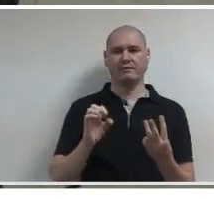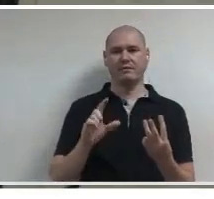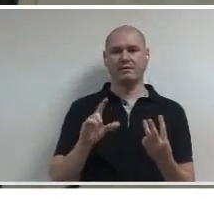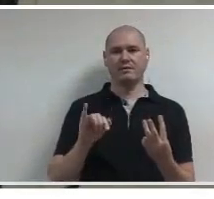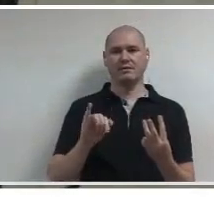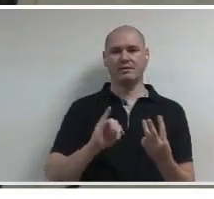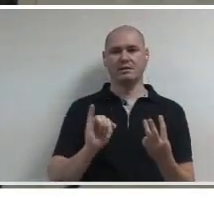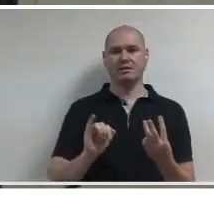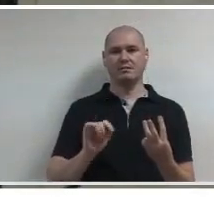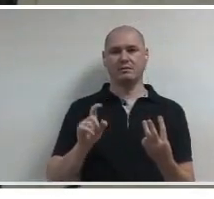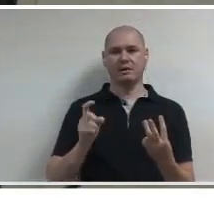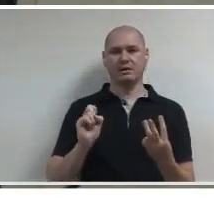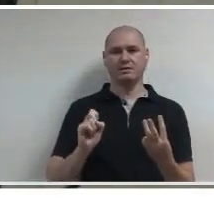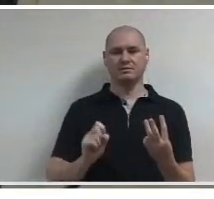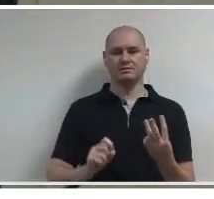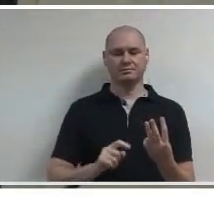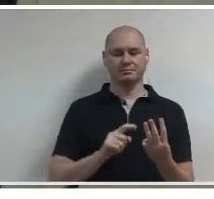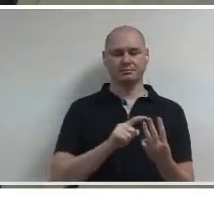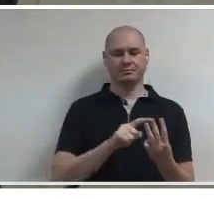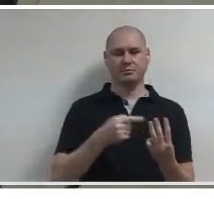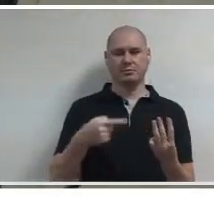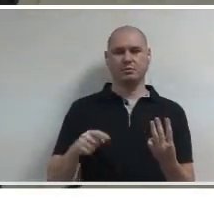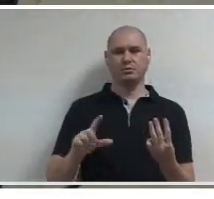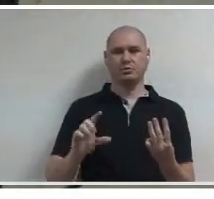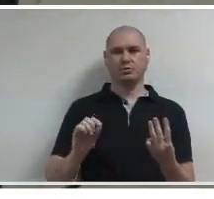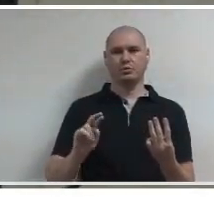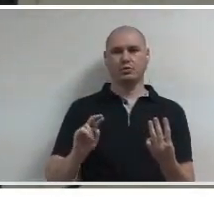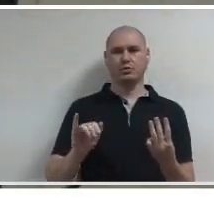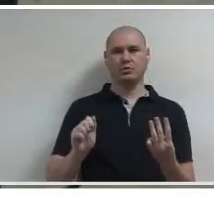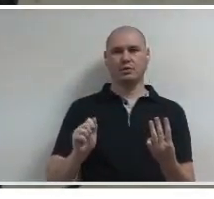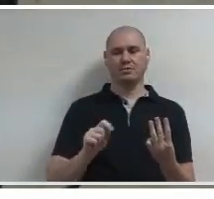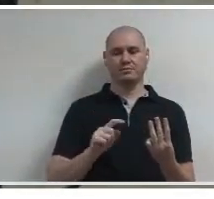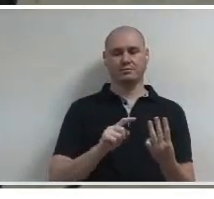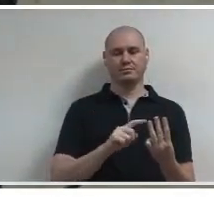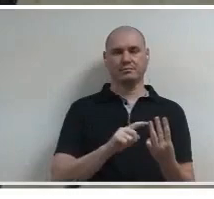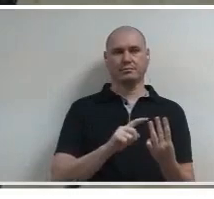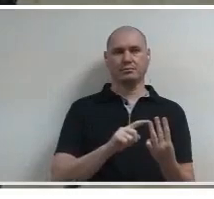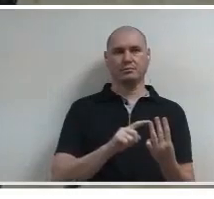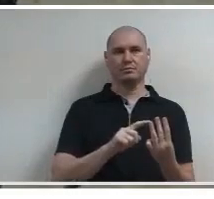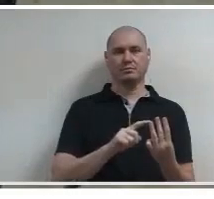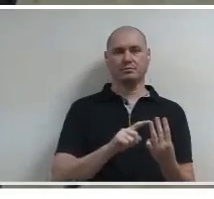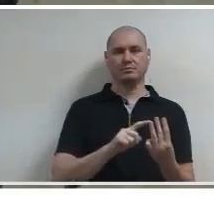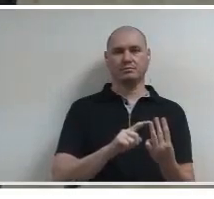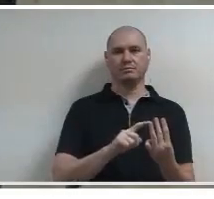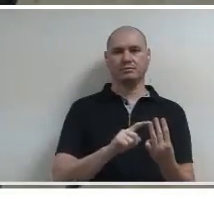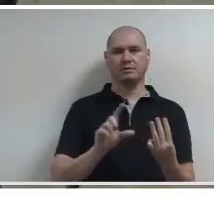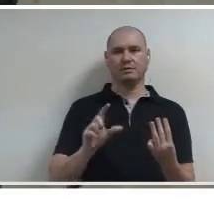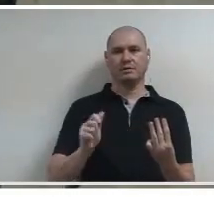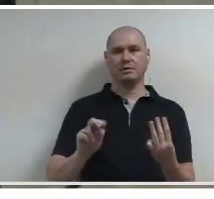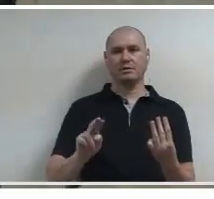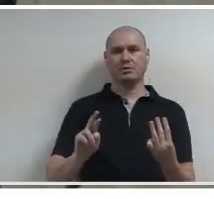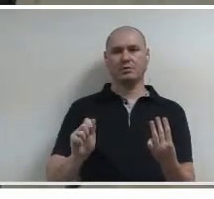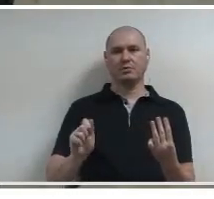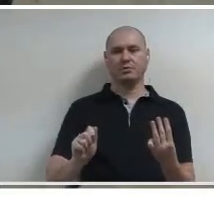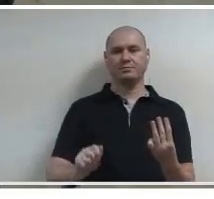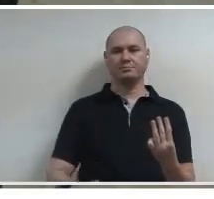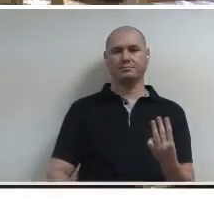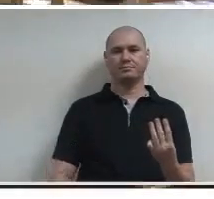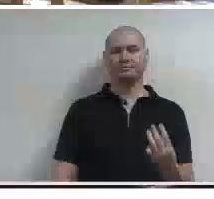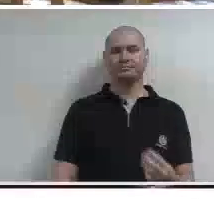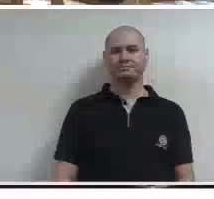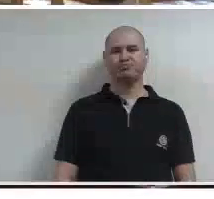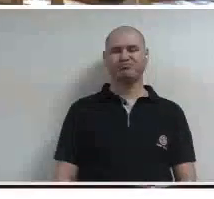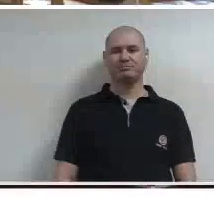Upeapoina, abogado Félix María Sachicantero, abogada Gloria Mabel, abogada Laura Denise